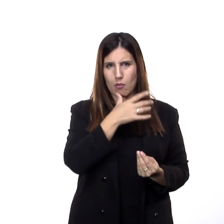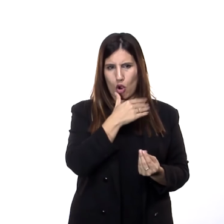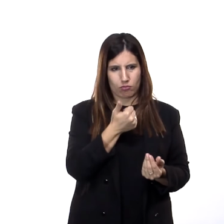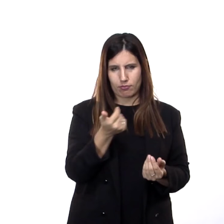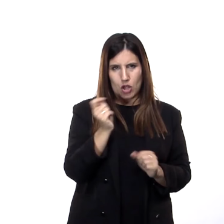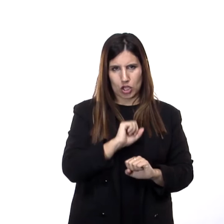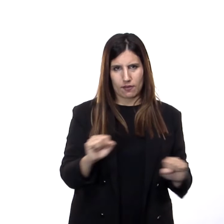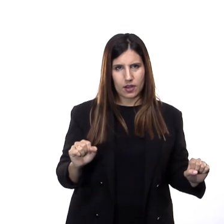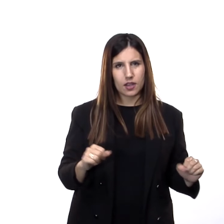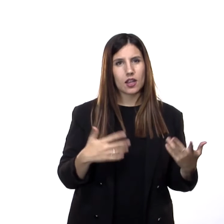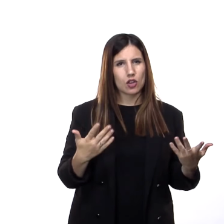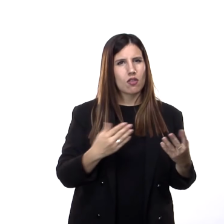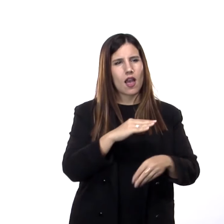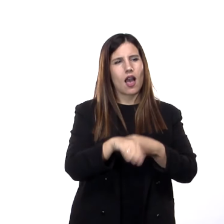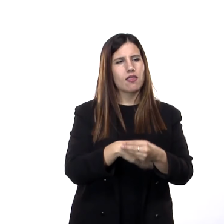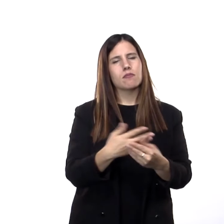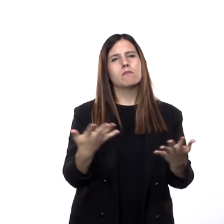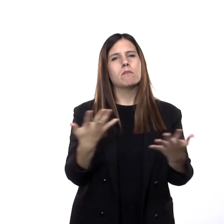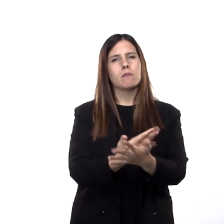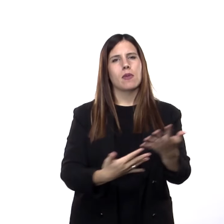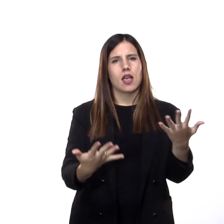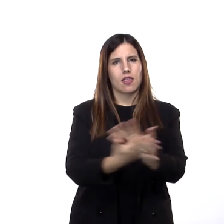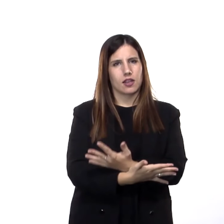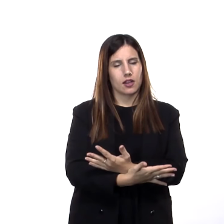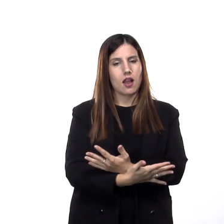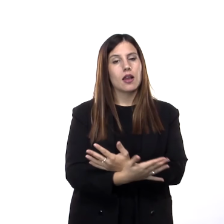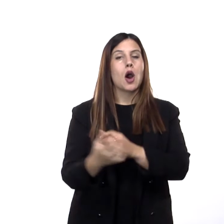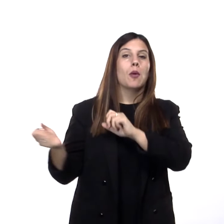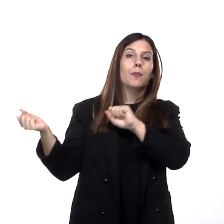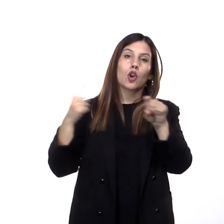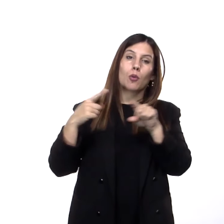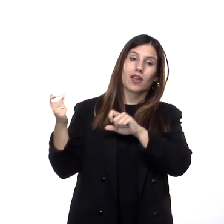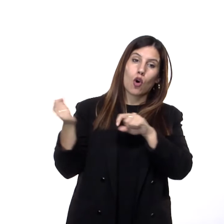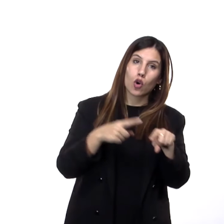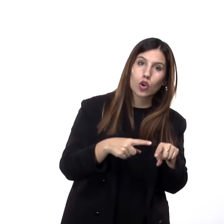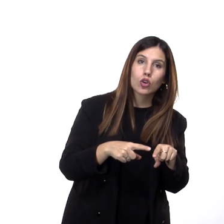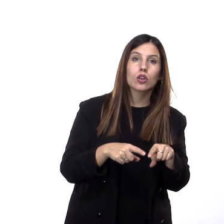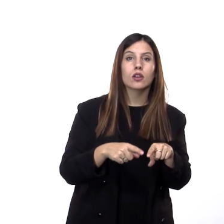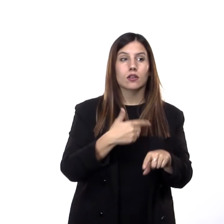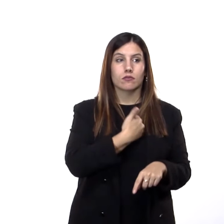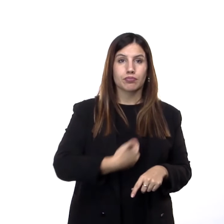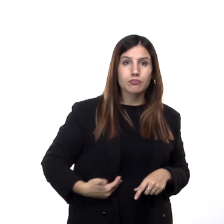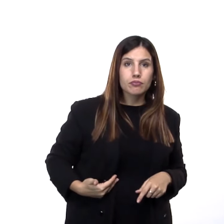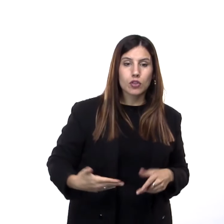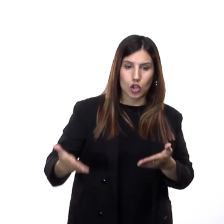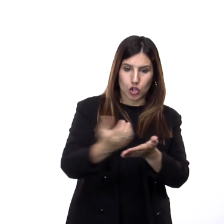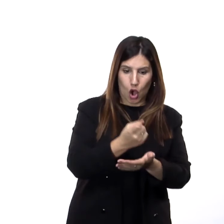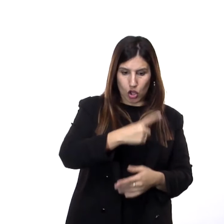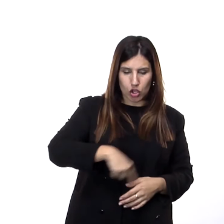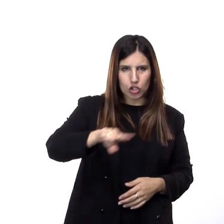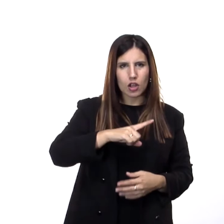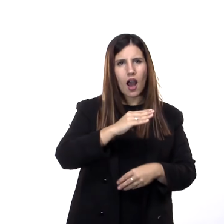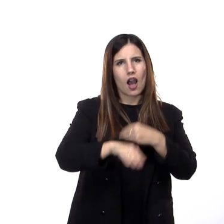junto con tu integrador y con tu proveedor para conseguir que entre todos podamos conseguir esa colocar esa